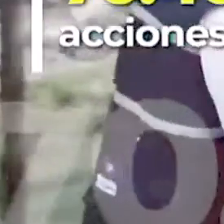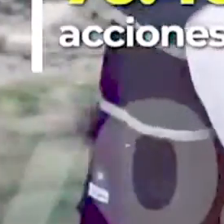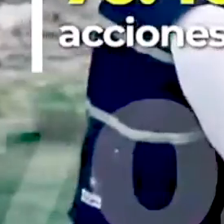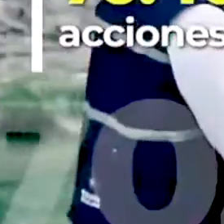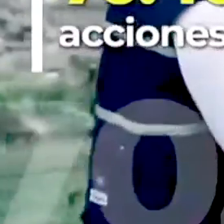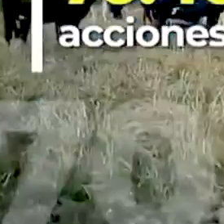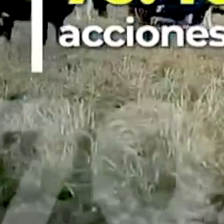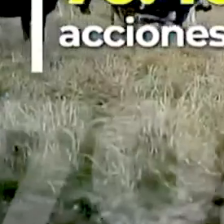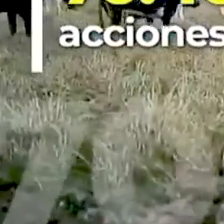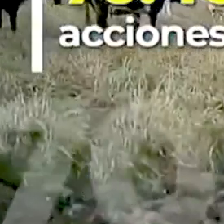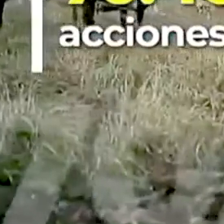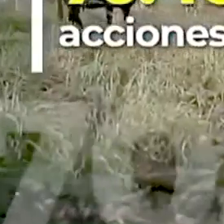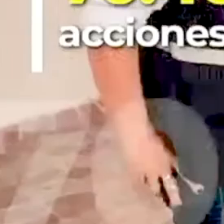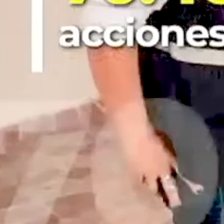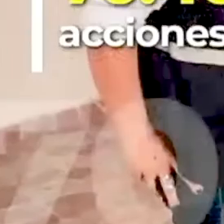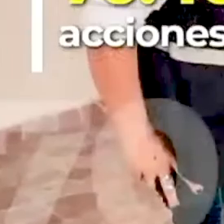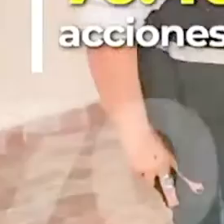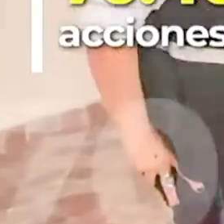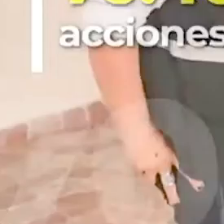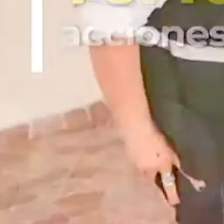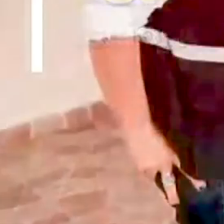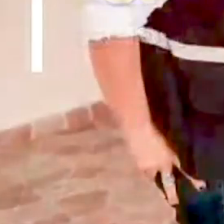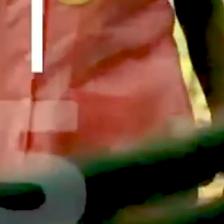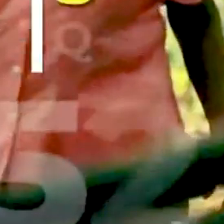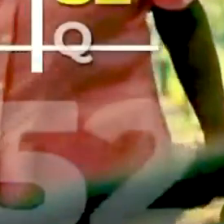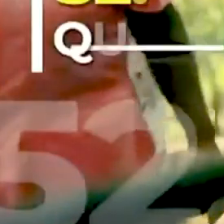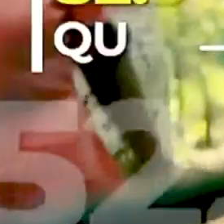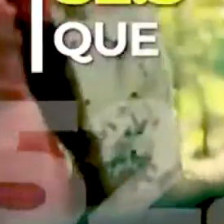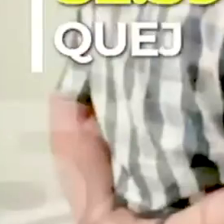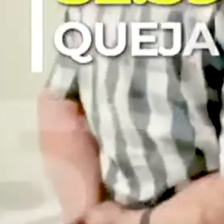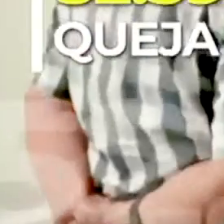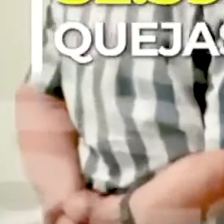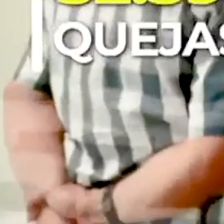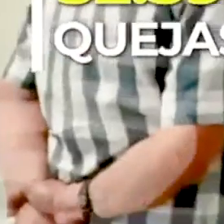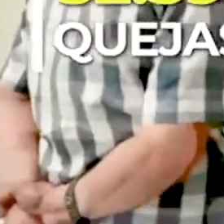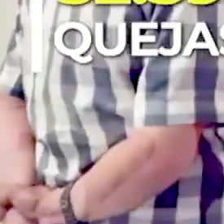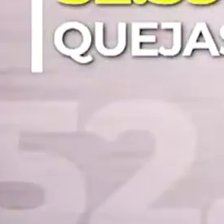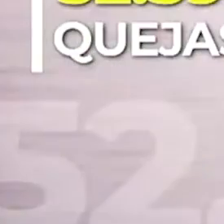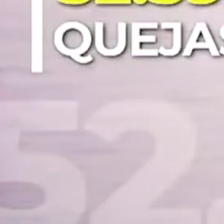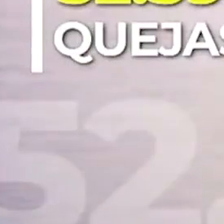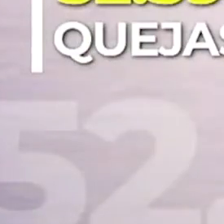inició 70.401 acciones disciplinarias, atendió